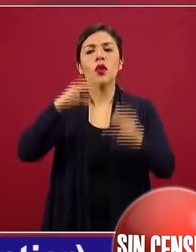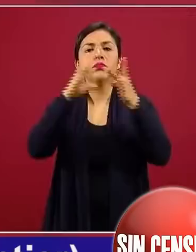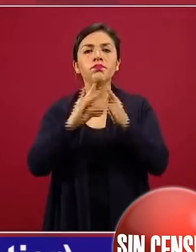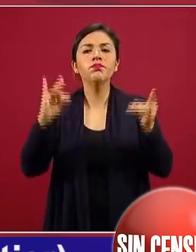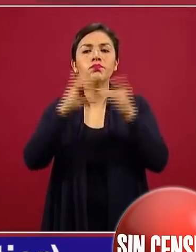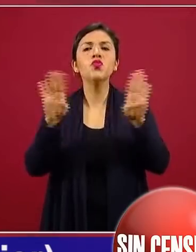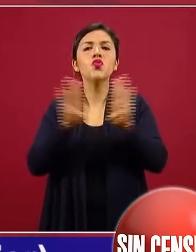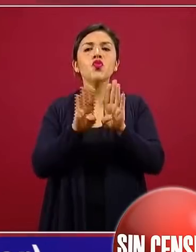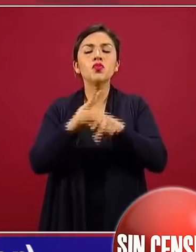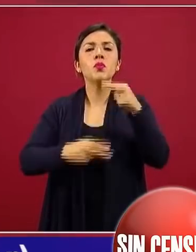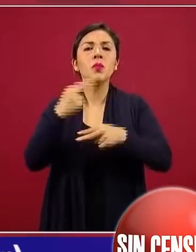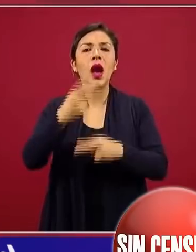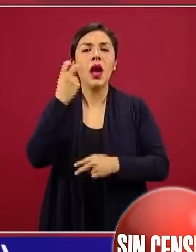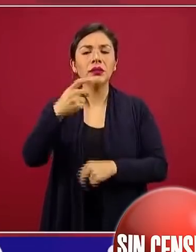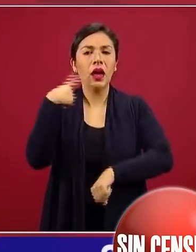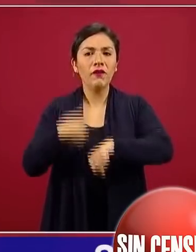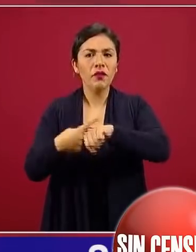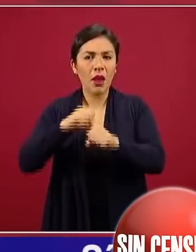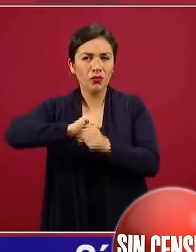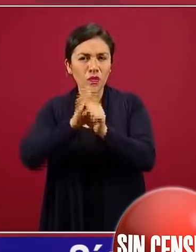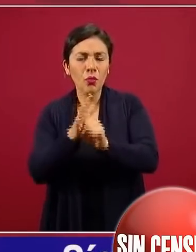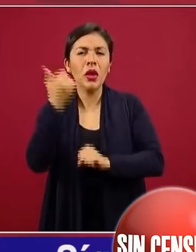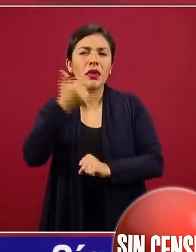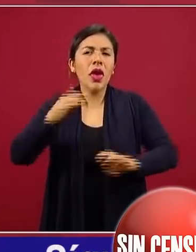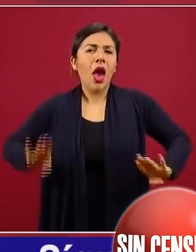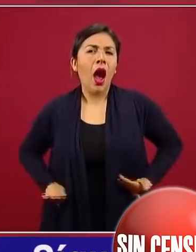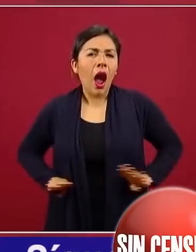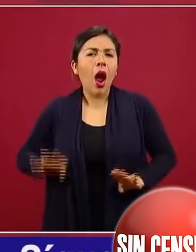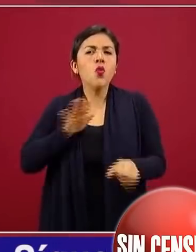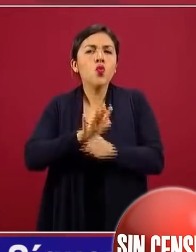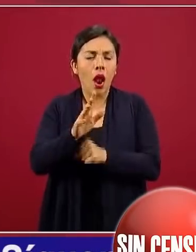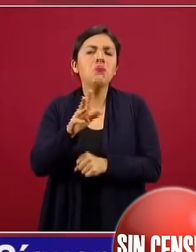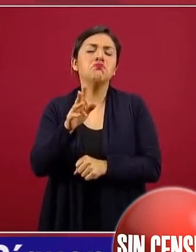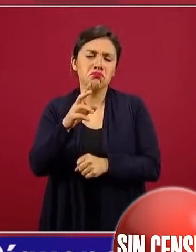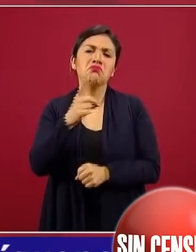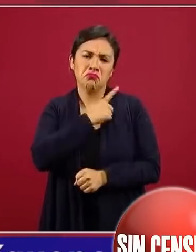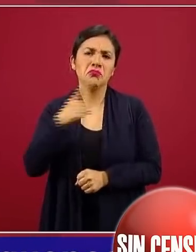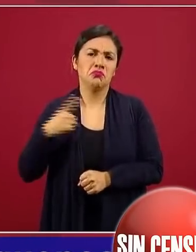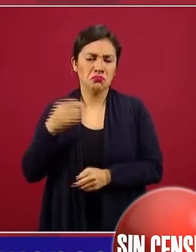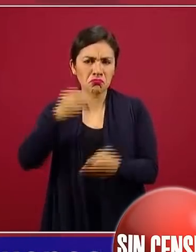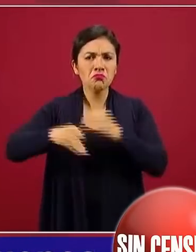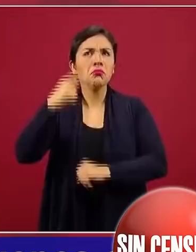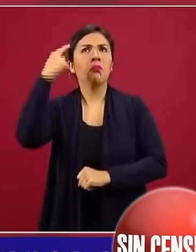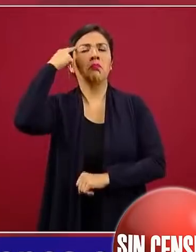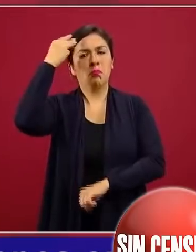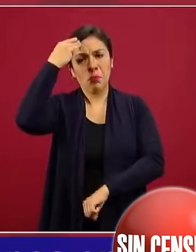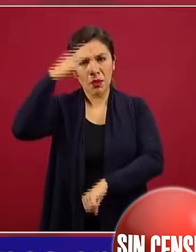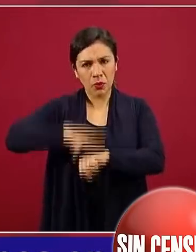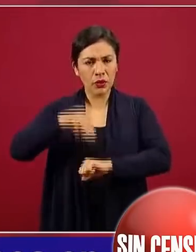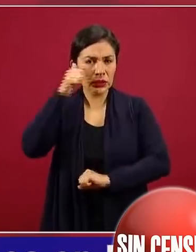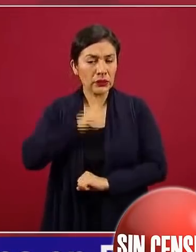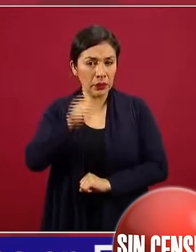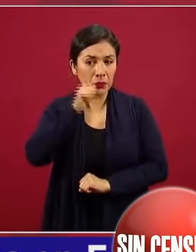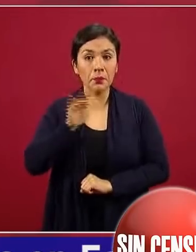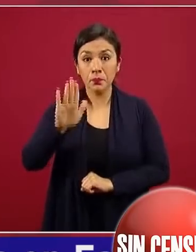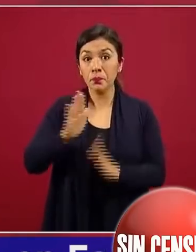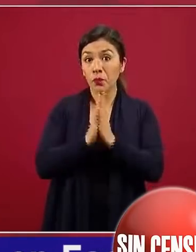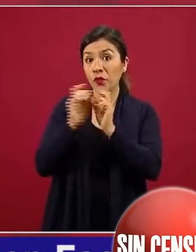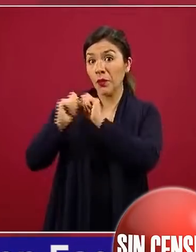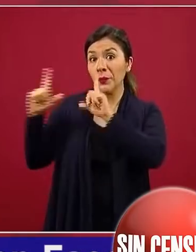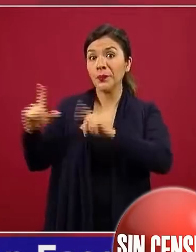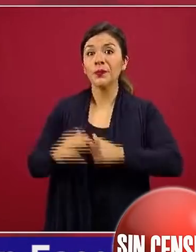acontecer de la epidemia y algunas características que vale la pena tener presentes. Si me pasan la